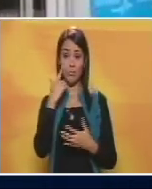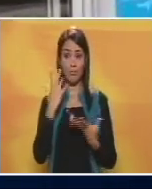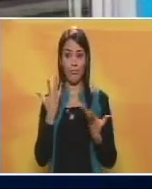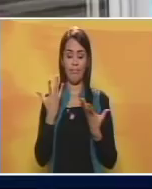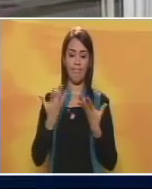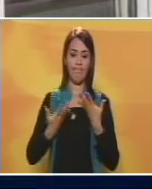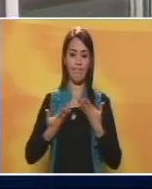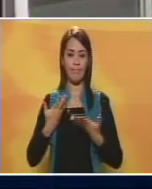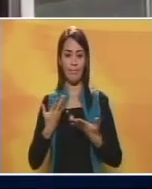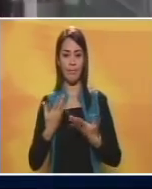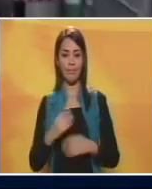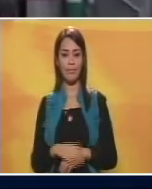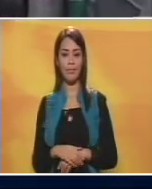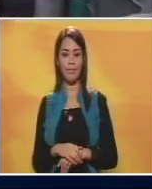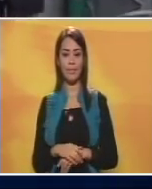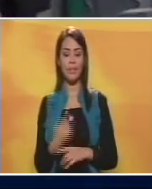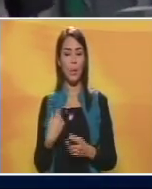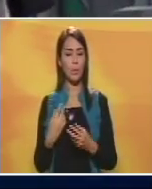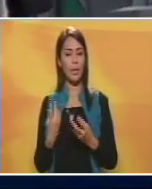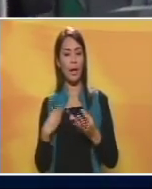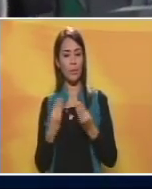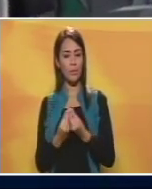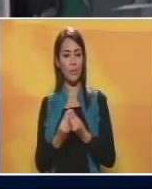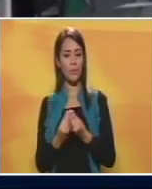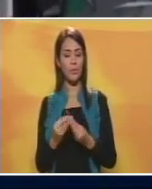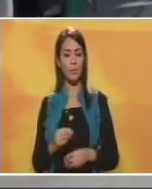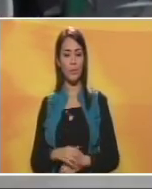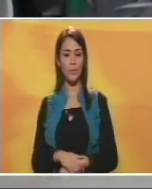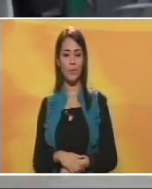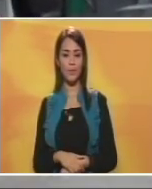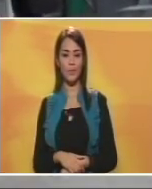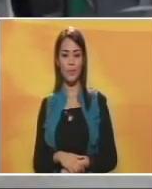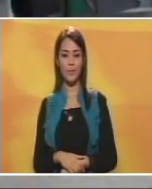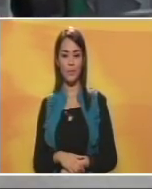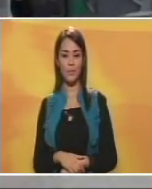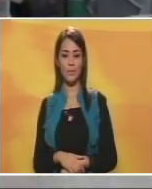fueron intencionales y lejanos a una reconciliación.